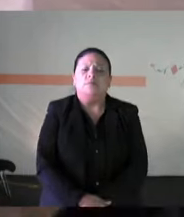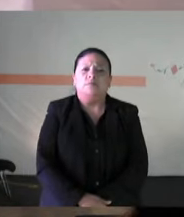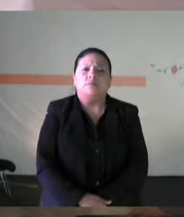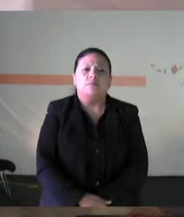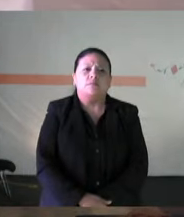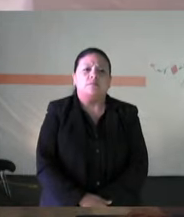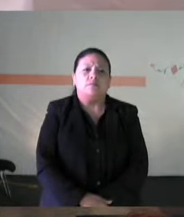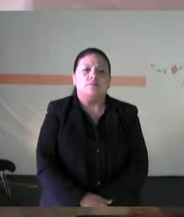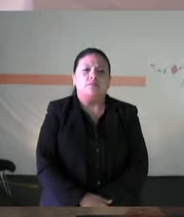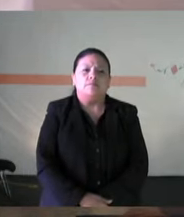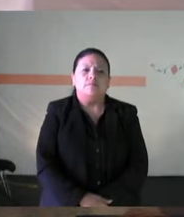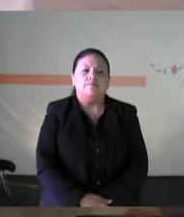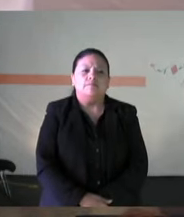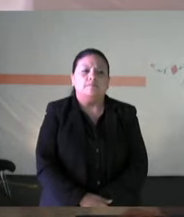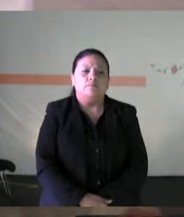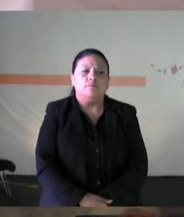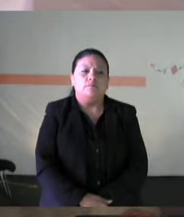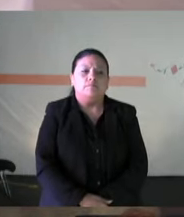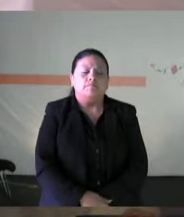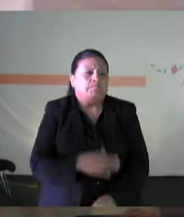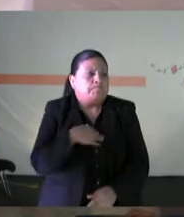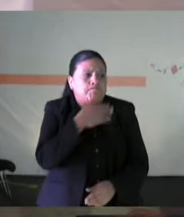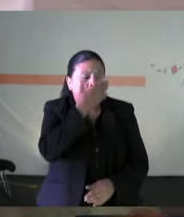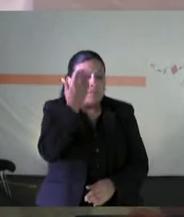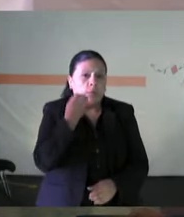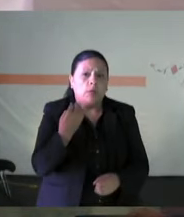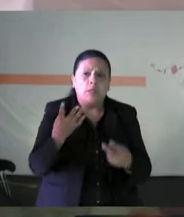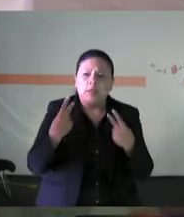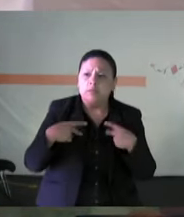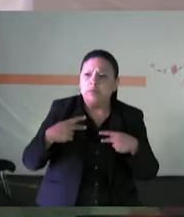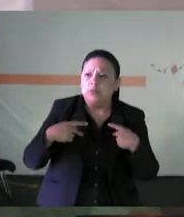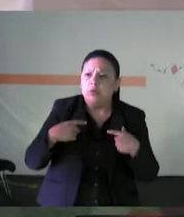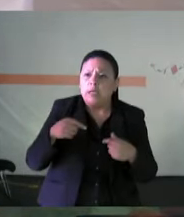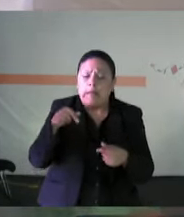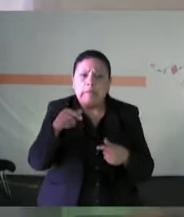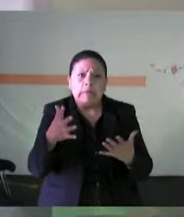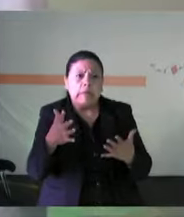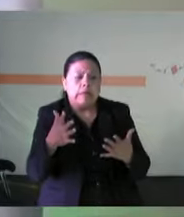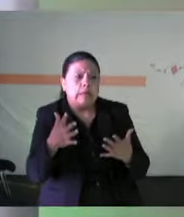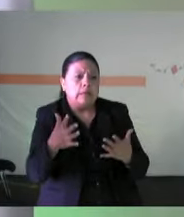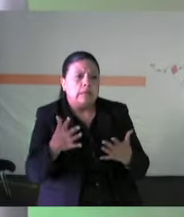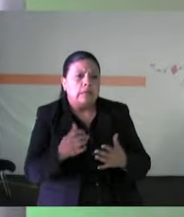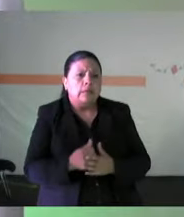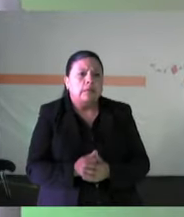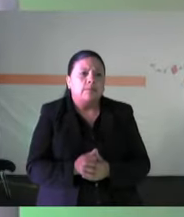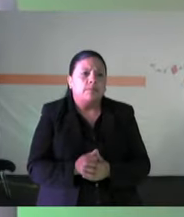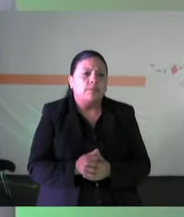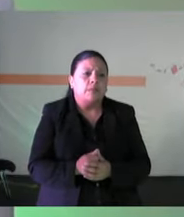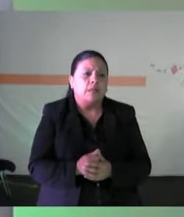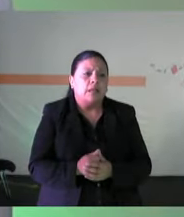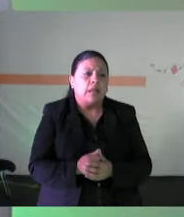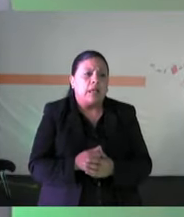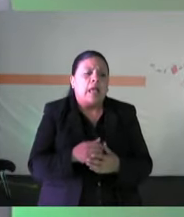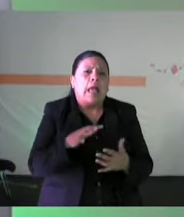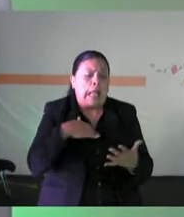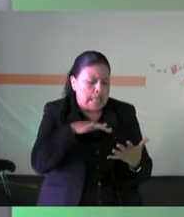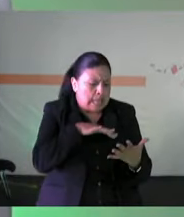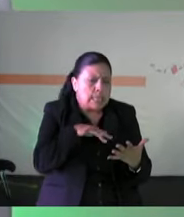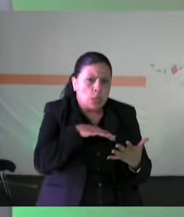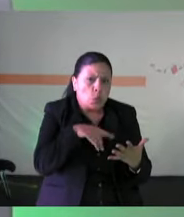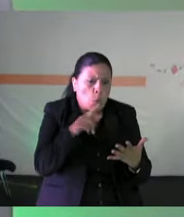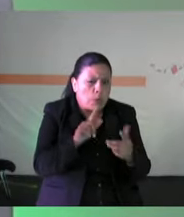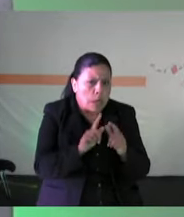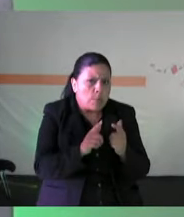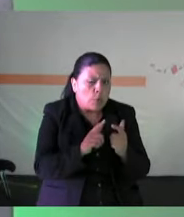Ay, no sé cuántos de aquí sintieron alguna vez en su vida o leyendo a María Fernanda, dijeron, si ella